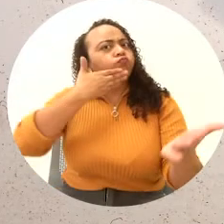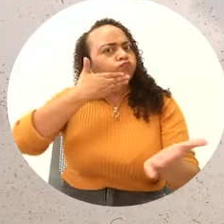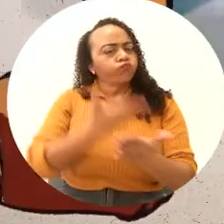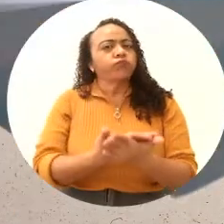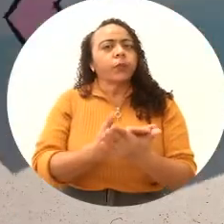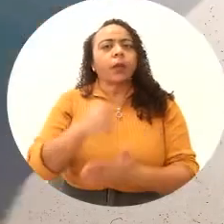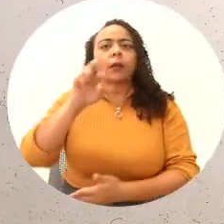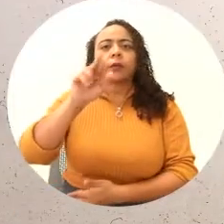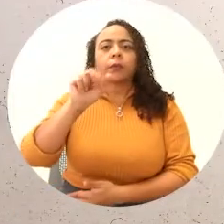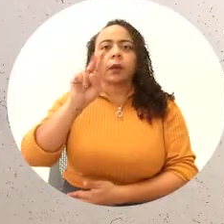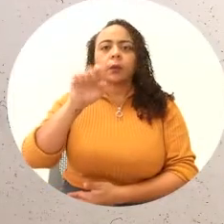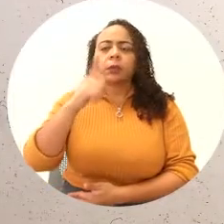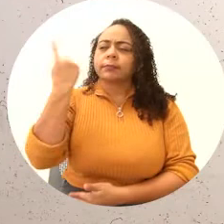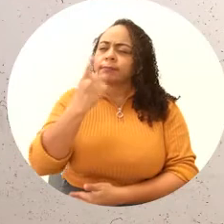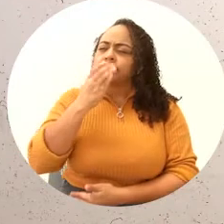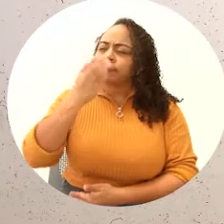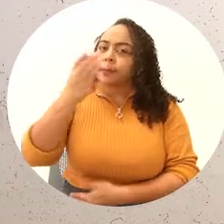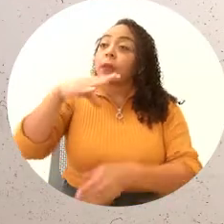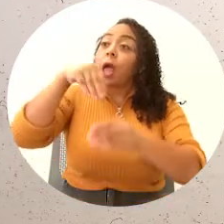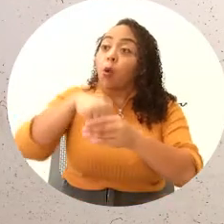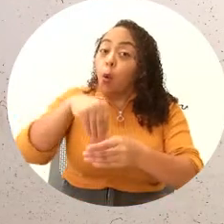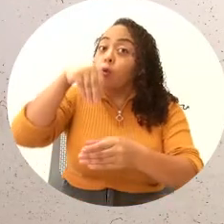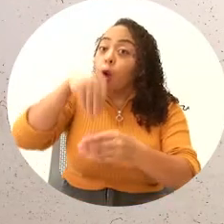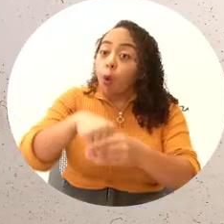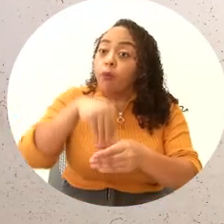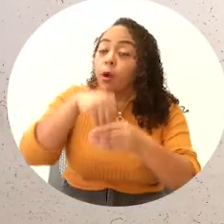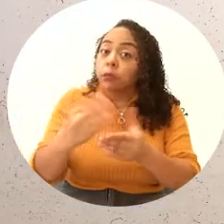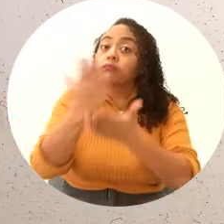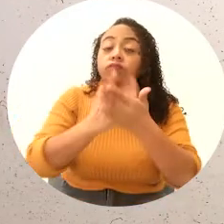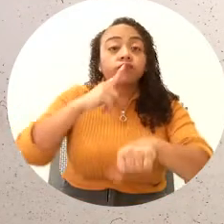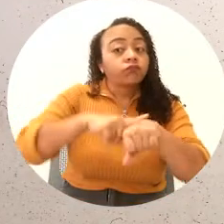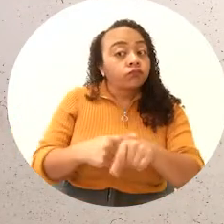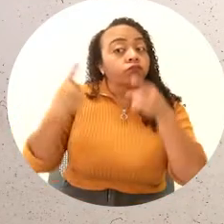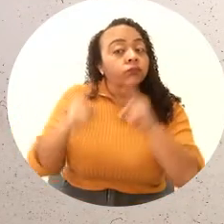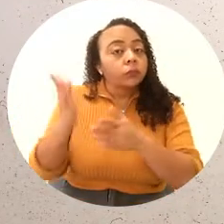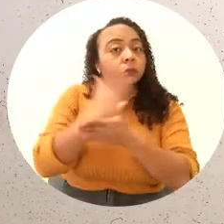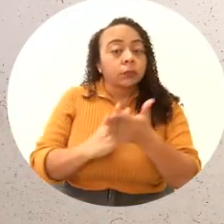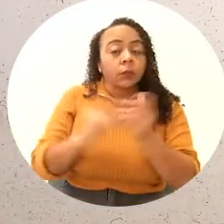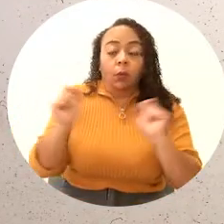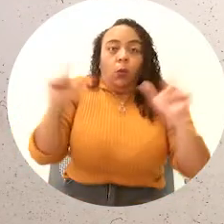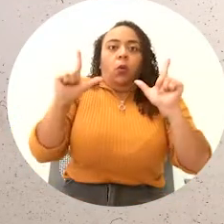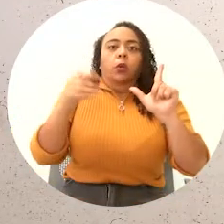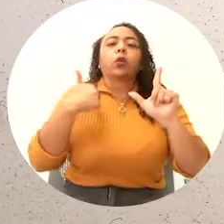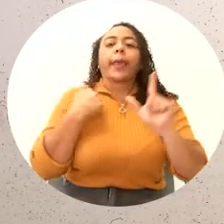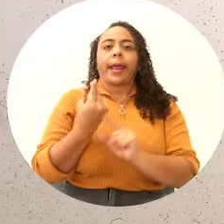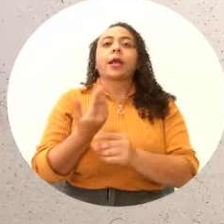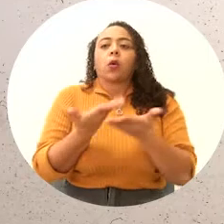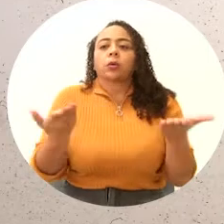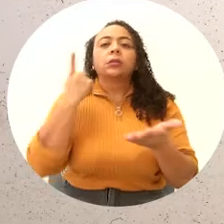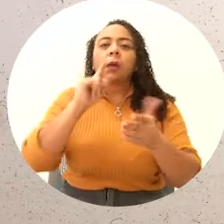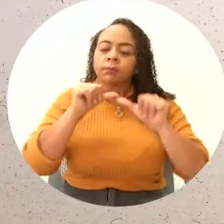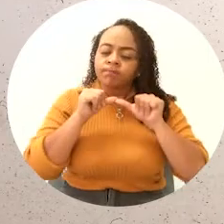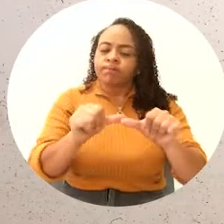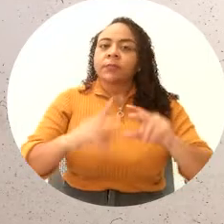buena. Raúl siempre les aconsejaba ahorrar, por si en algún momento ocurriera algo inesperado, tuvieran recursos